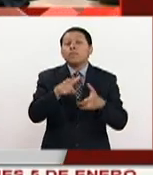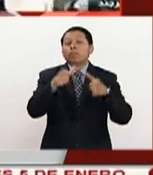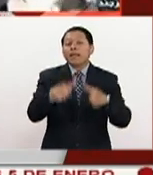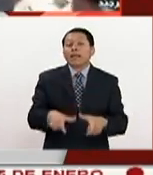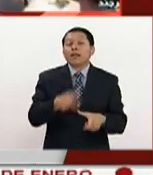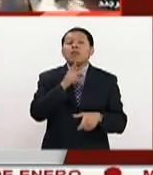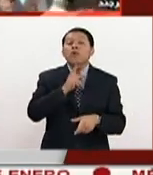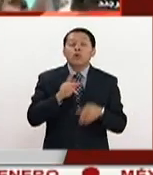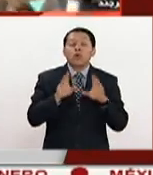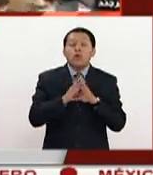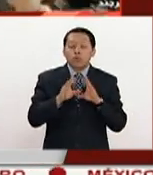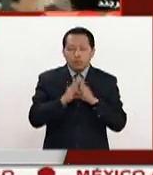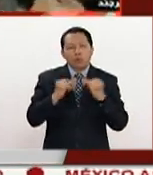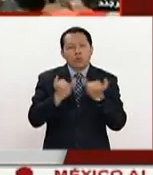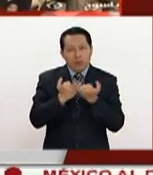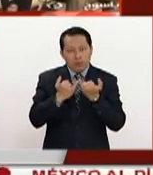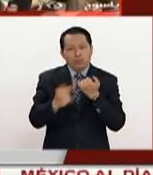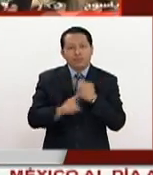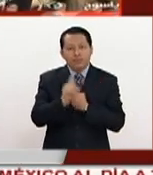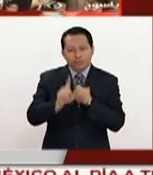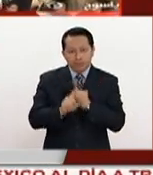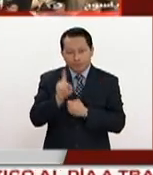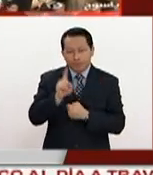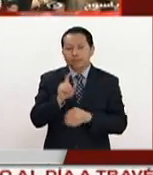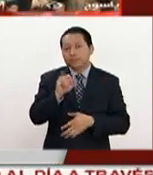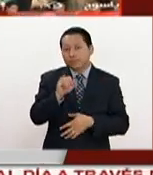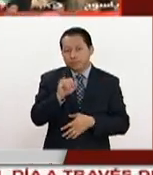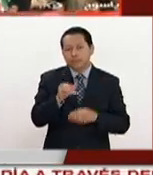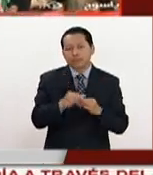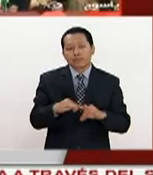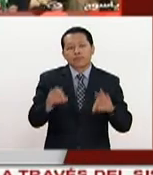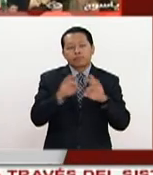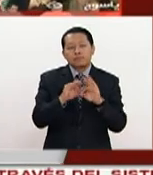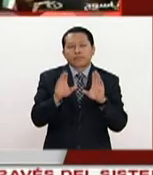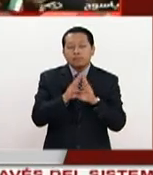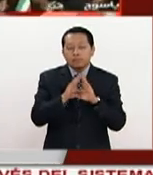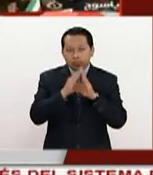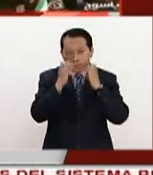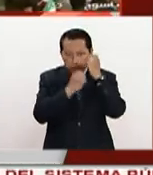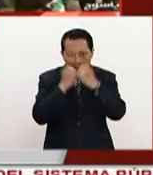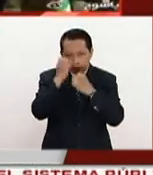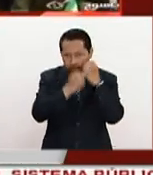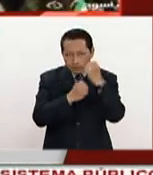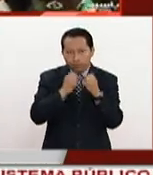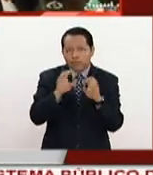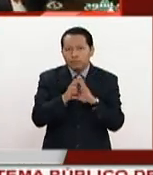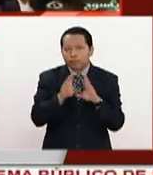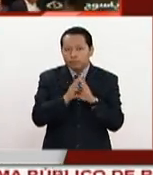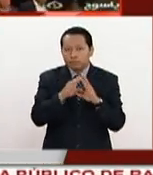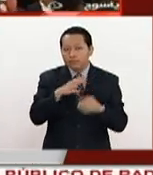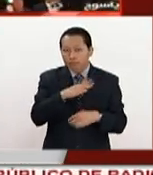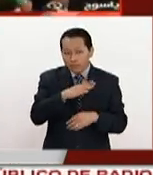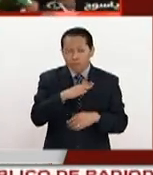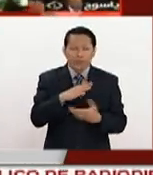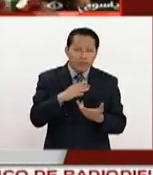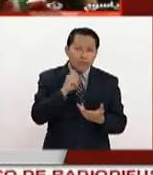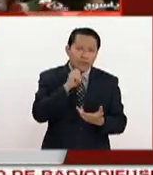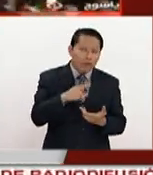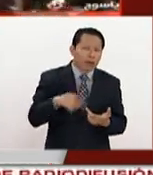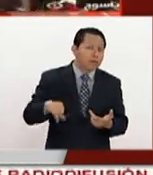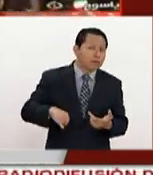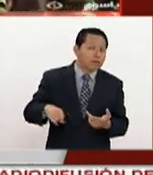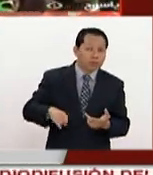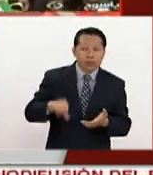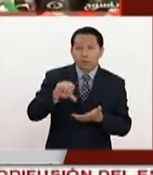vería también muy afectado. Entonces, sí es importante analizar que en la perspectiva de los intereses